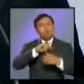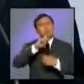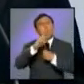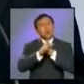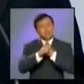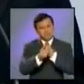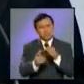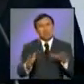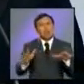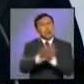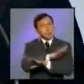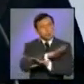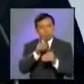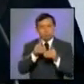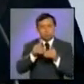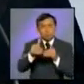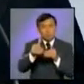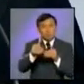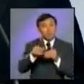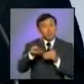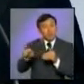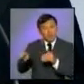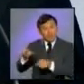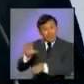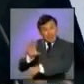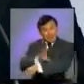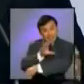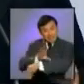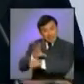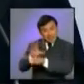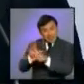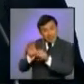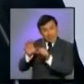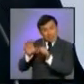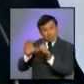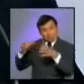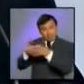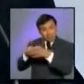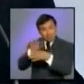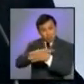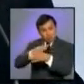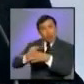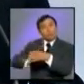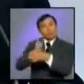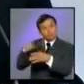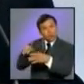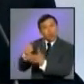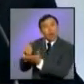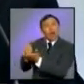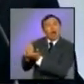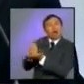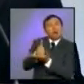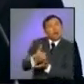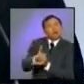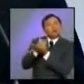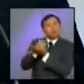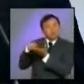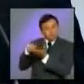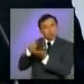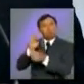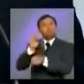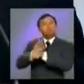esperaba cuando menos que supiera defender dos puntos importantes eso para que dejen